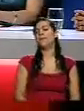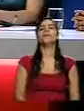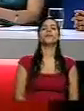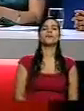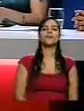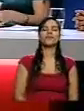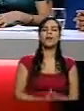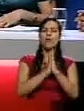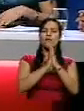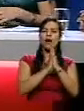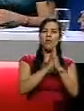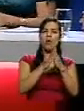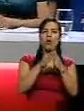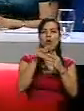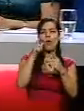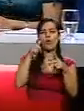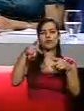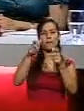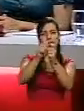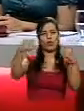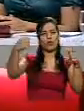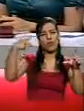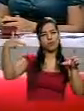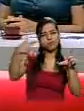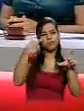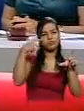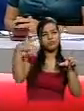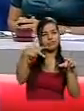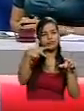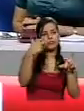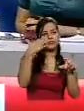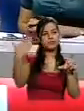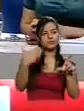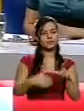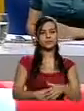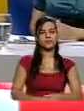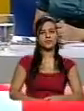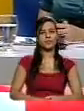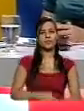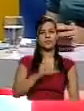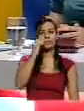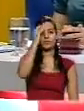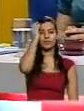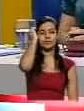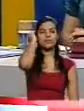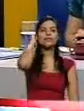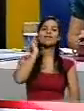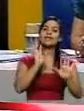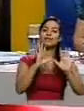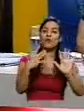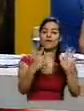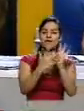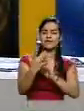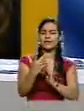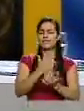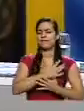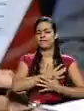enfocaras este afiche que aparece en la prensa de hoy, 19 de abril, Pasión